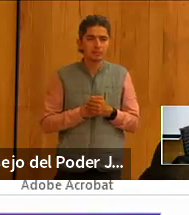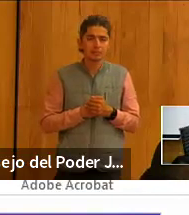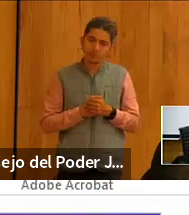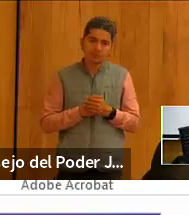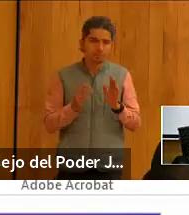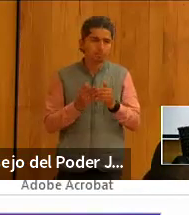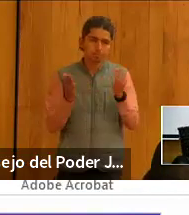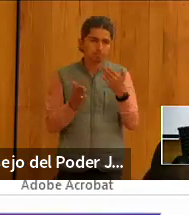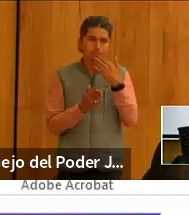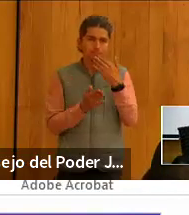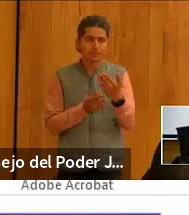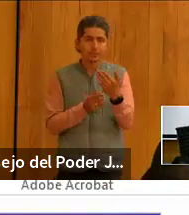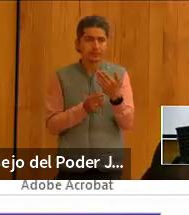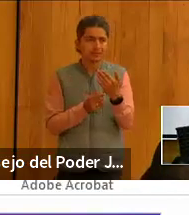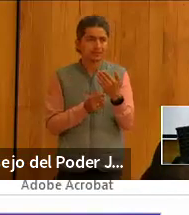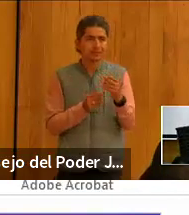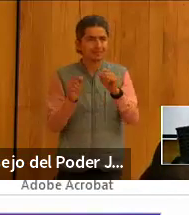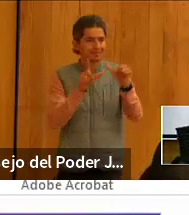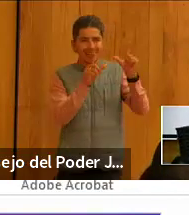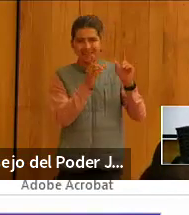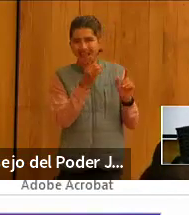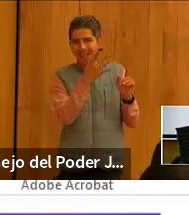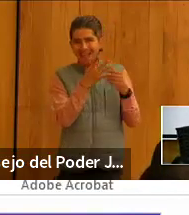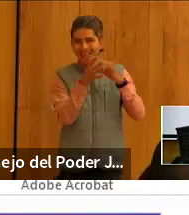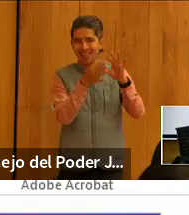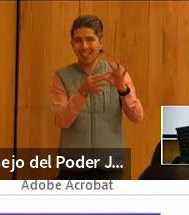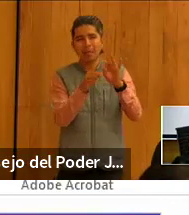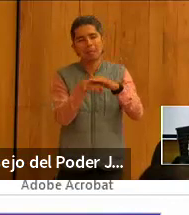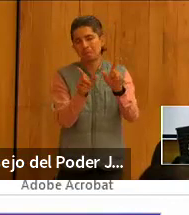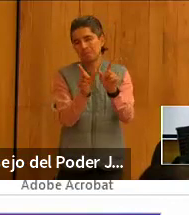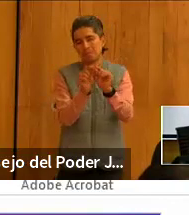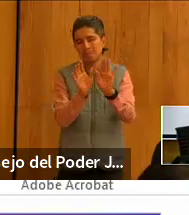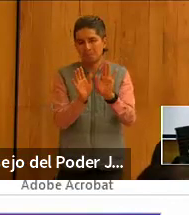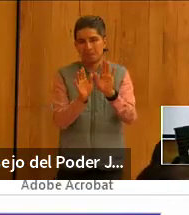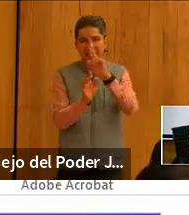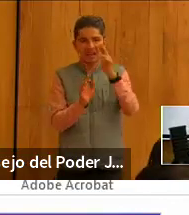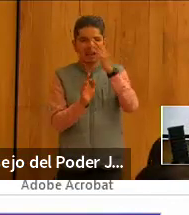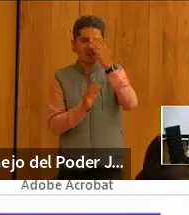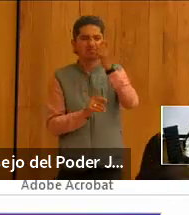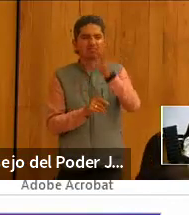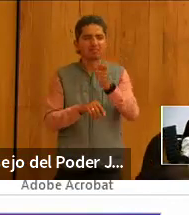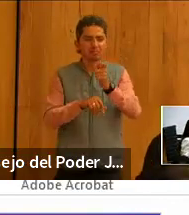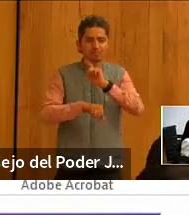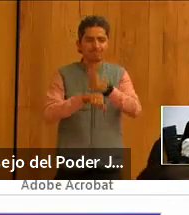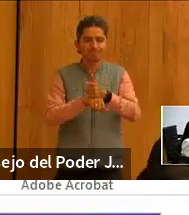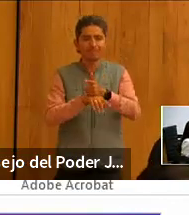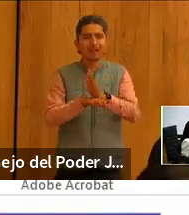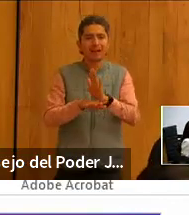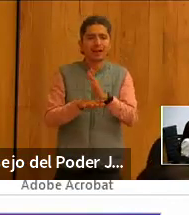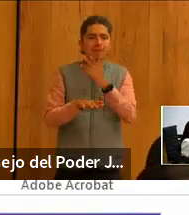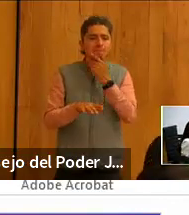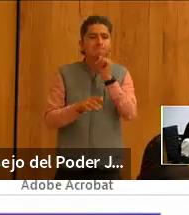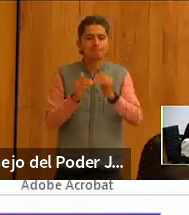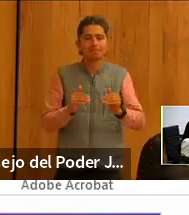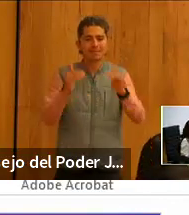Bueno, muy bien. Esta ya se las expliqué, es muy breve, implica reconocer y rectificar la perspectiva de género,